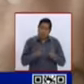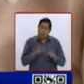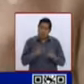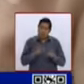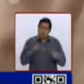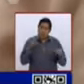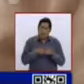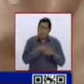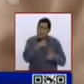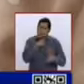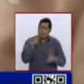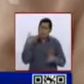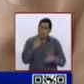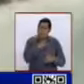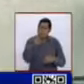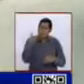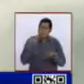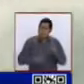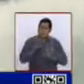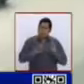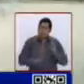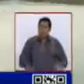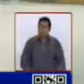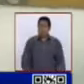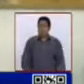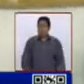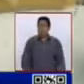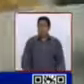gente con matarles o hacerles algo.